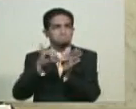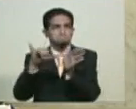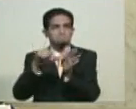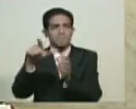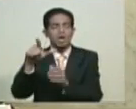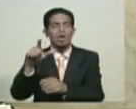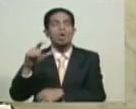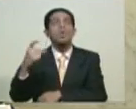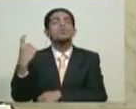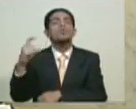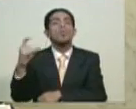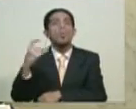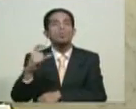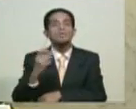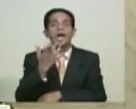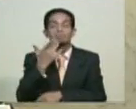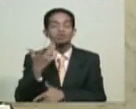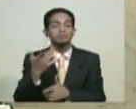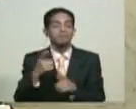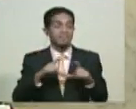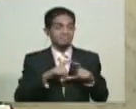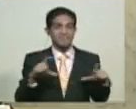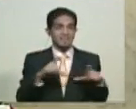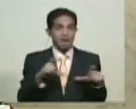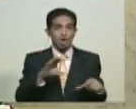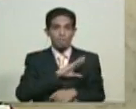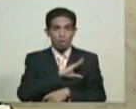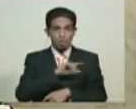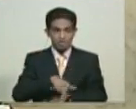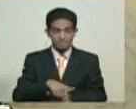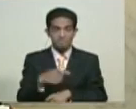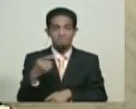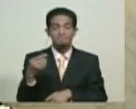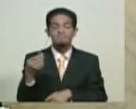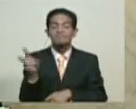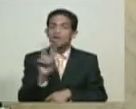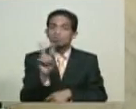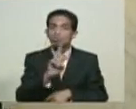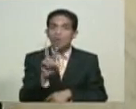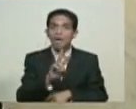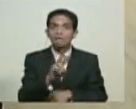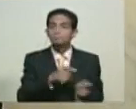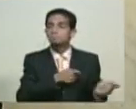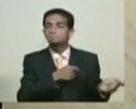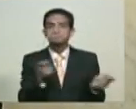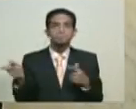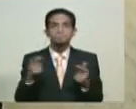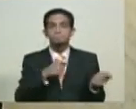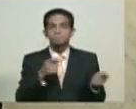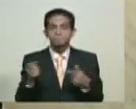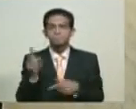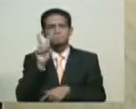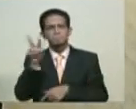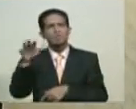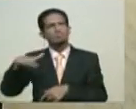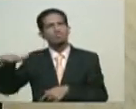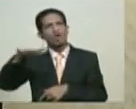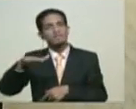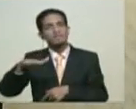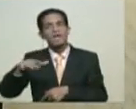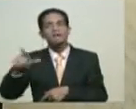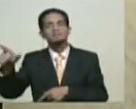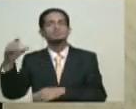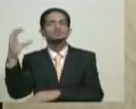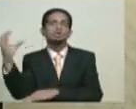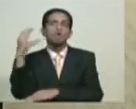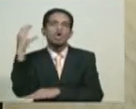Toneladas y toneladas de papel moneda de Venezuela se van por la frontera de Cúcuta con las mafias de contrabando